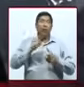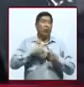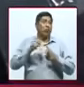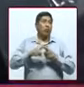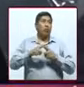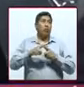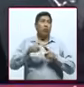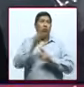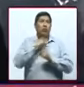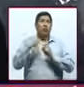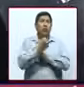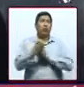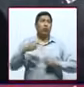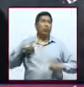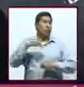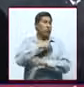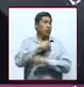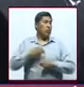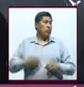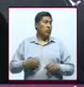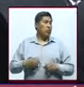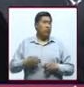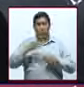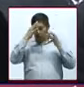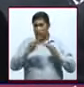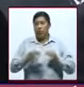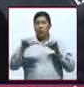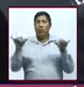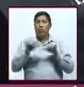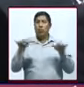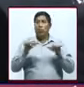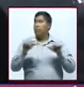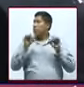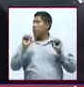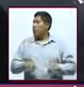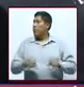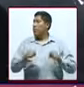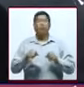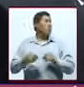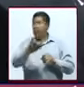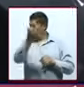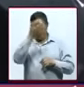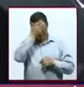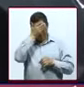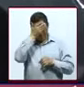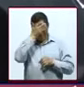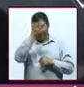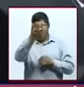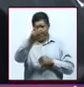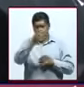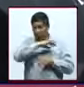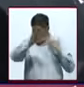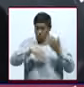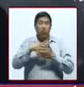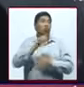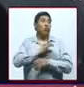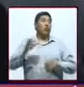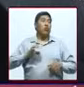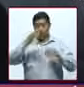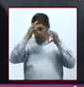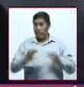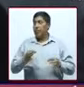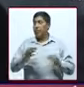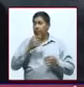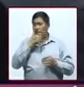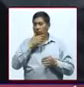ese sentido, nosotros al menos hemos tomado la medida también de poder, o el pleno de la comisión ha tomado la